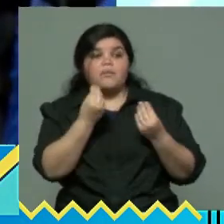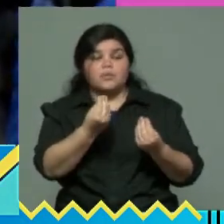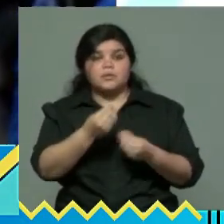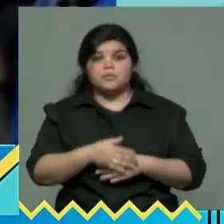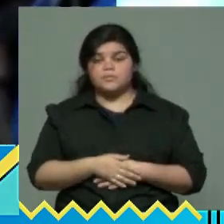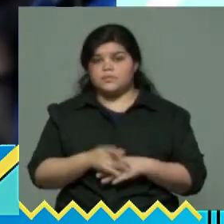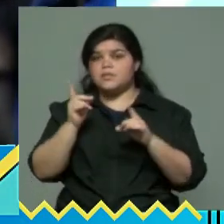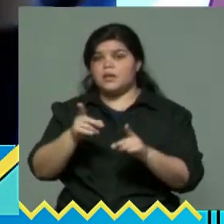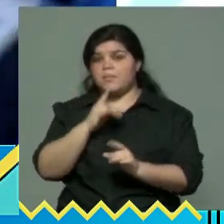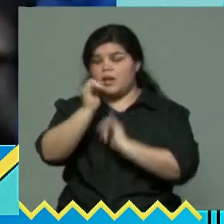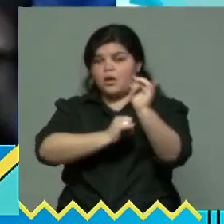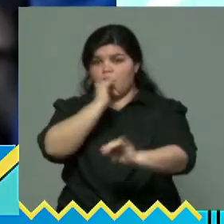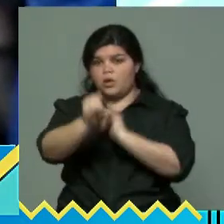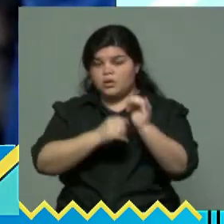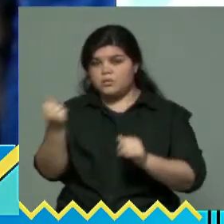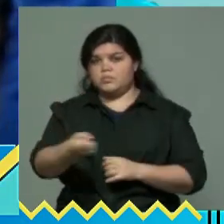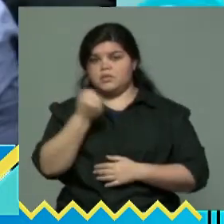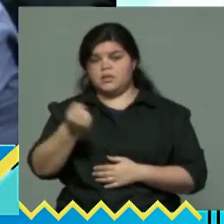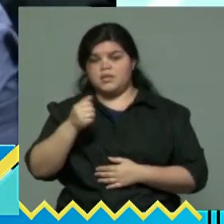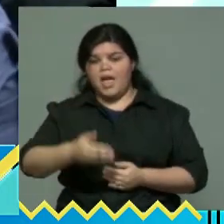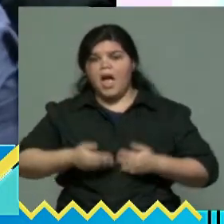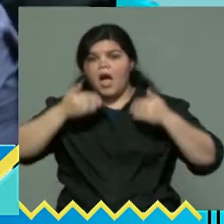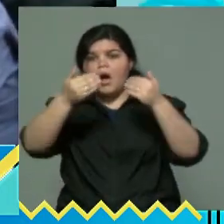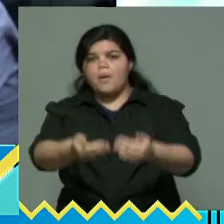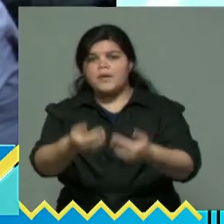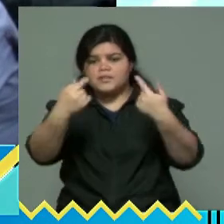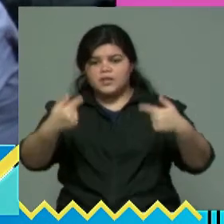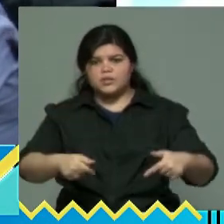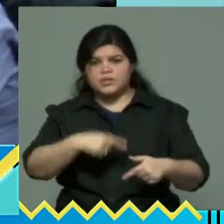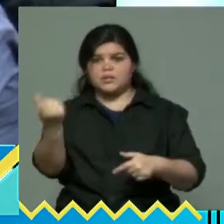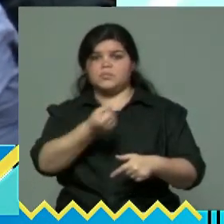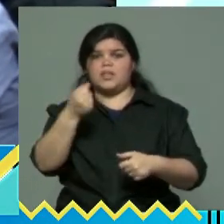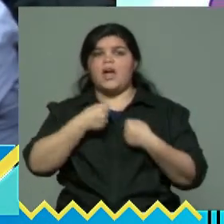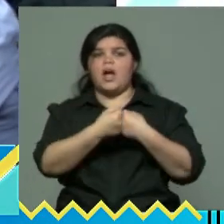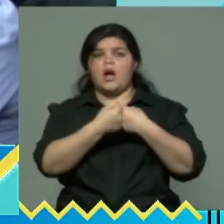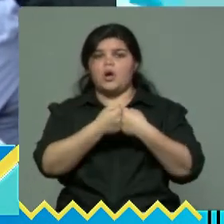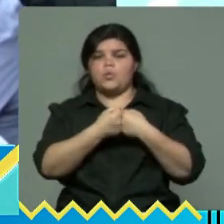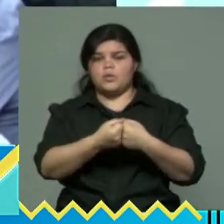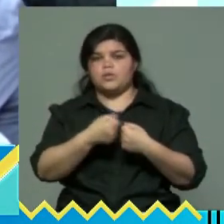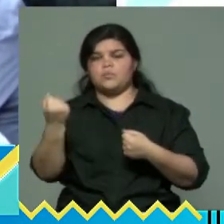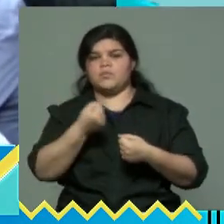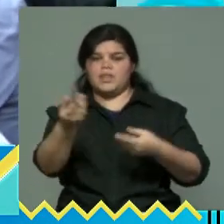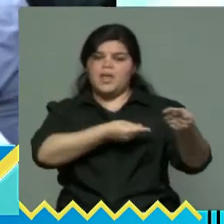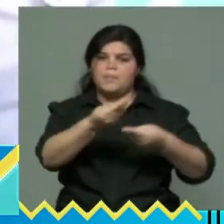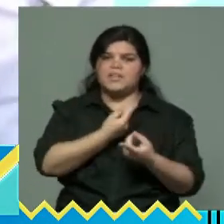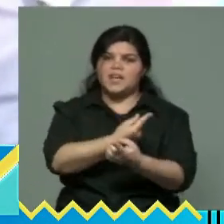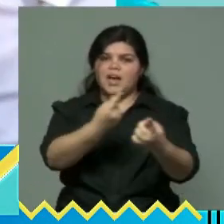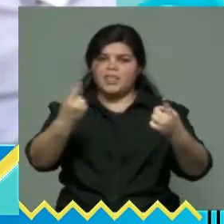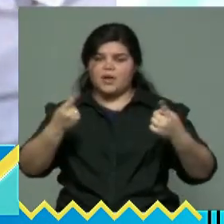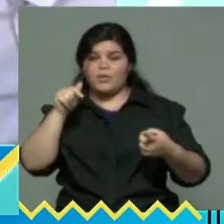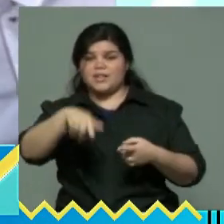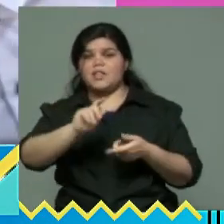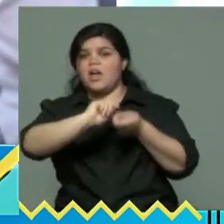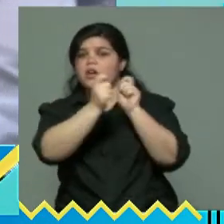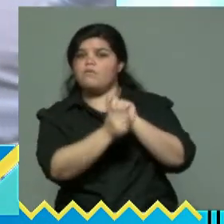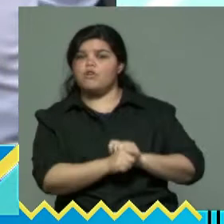cosas que iba a decir, que una de las cosas sobre las que quieren avanzar es que haya convenios no por ramas, sino por empresas, que eso es parte de la reforma que se